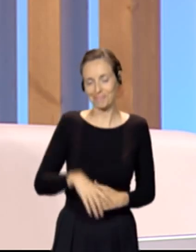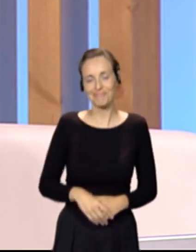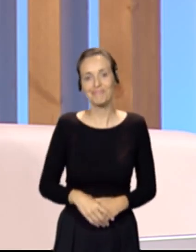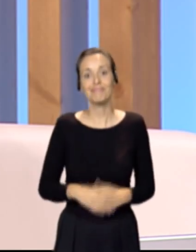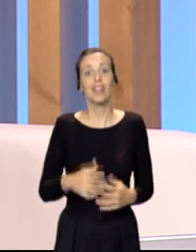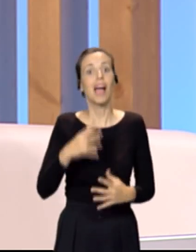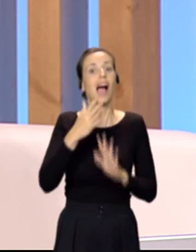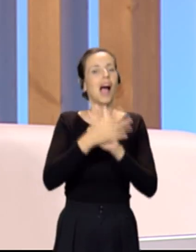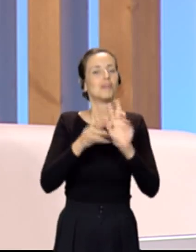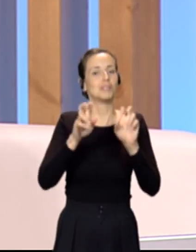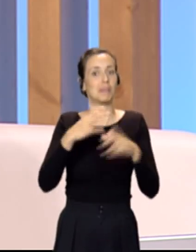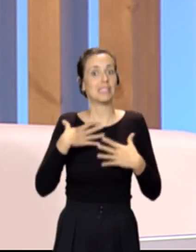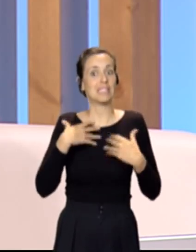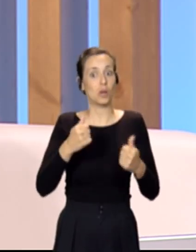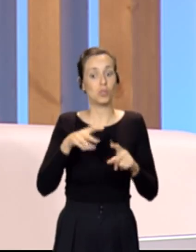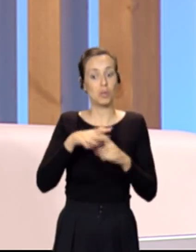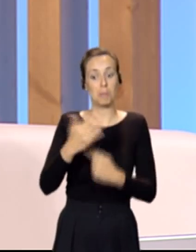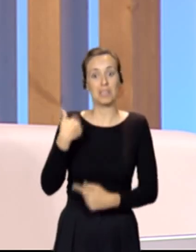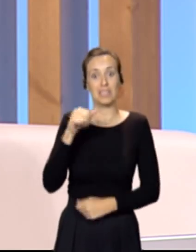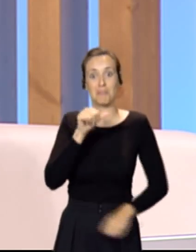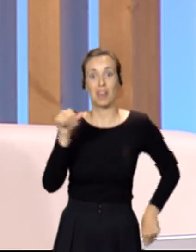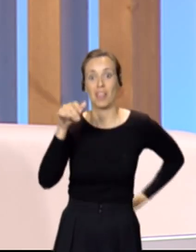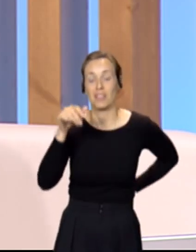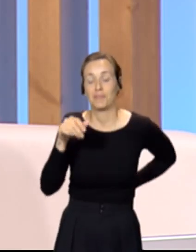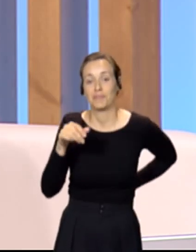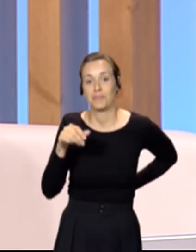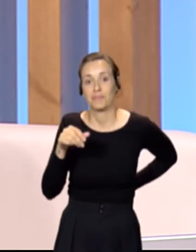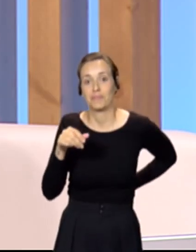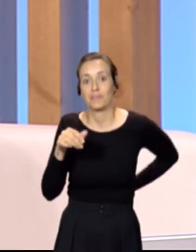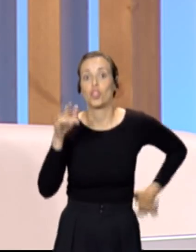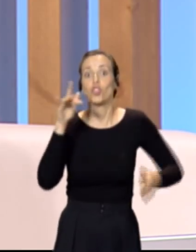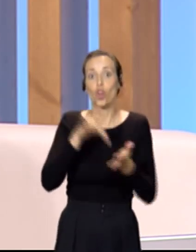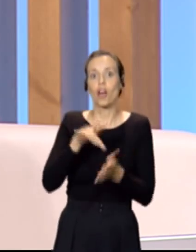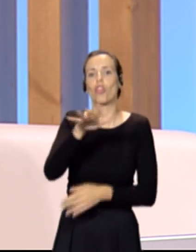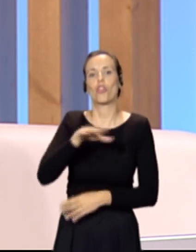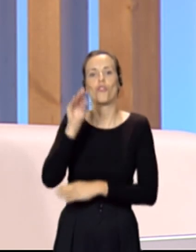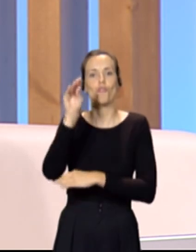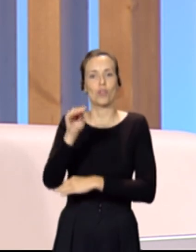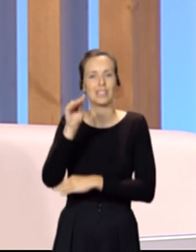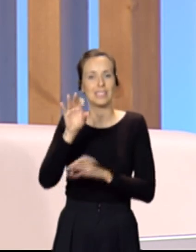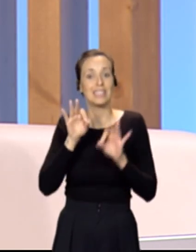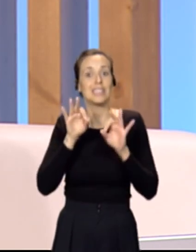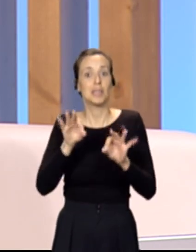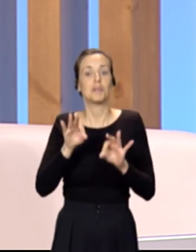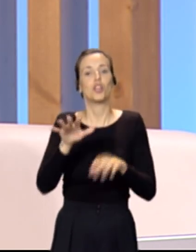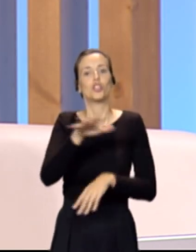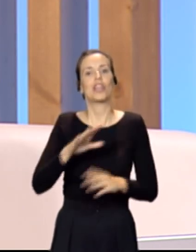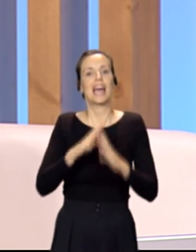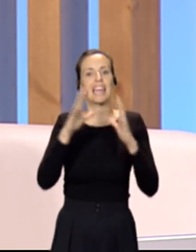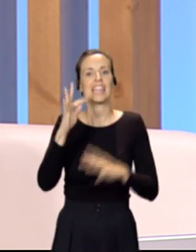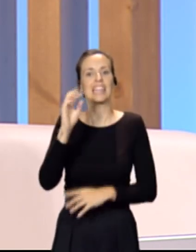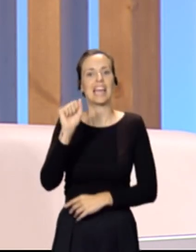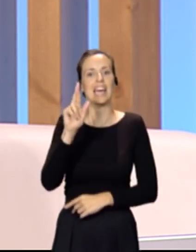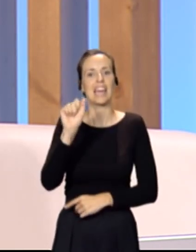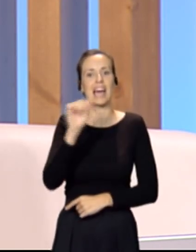Vamos a hablar de salud, de una situación que se generó la pasada semana, a finales de la pasada semana, en Fuerteventura, en concreto en la localidad de Gran Tarajal, donde se